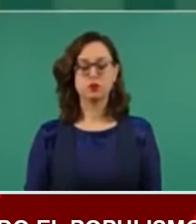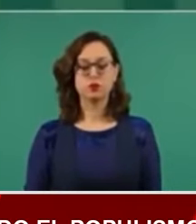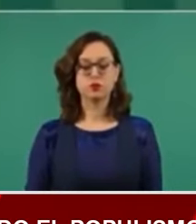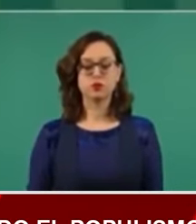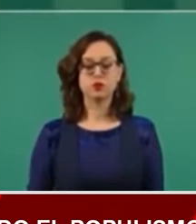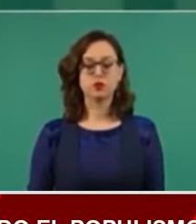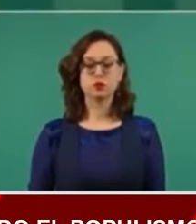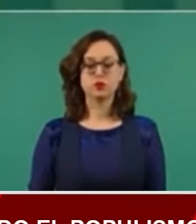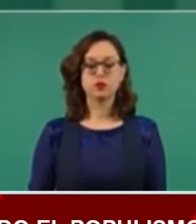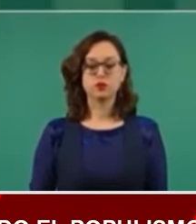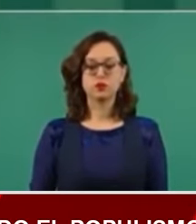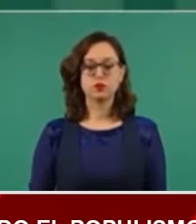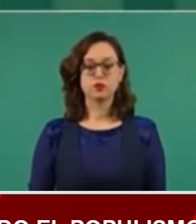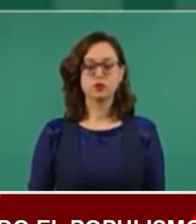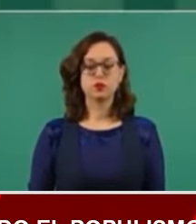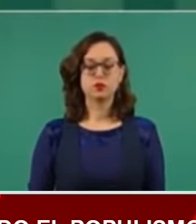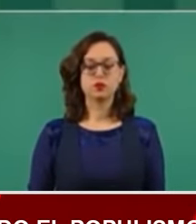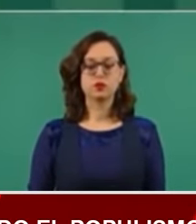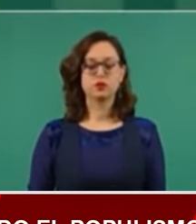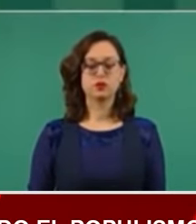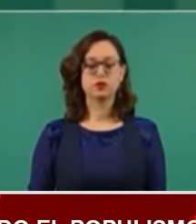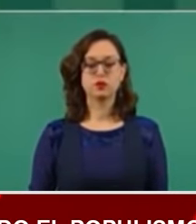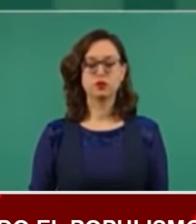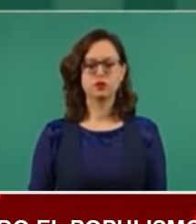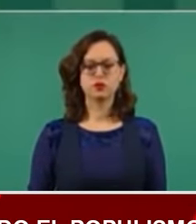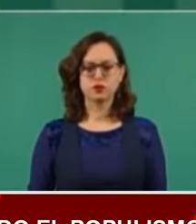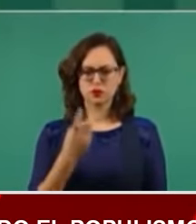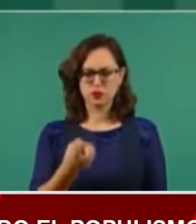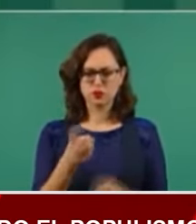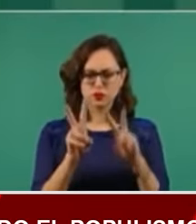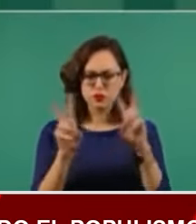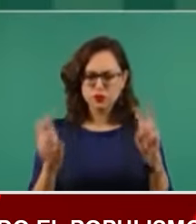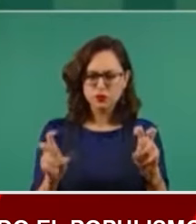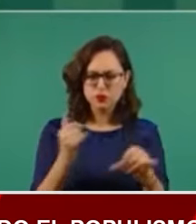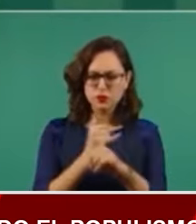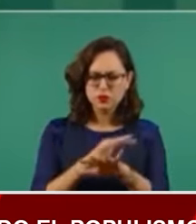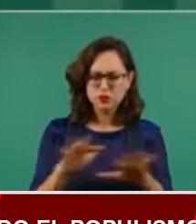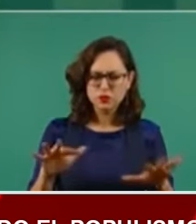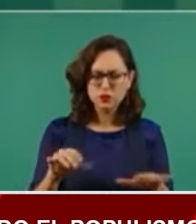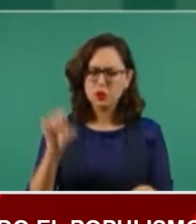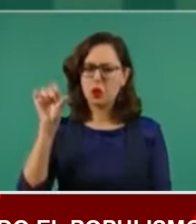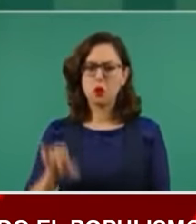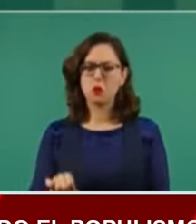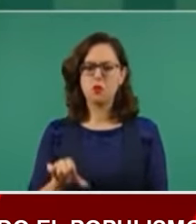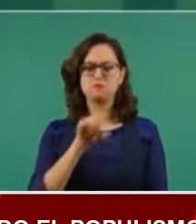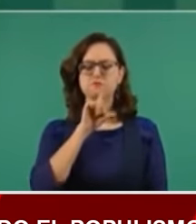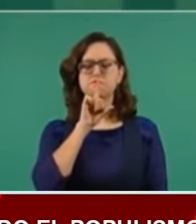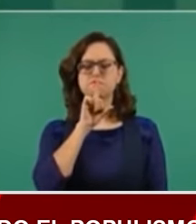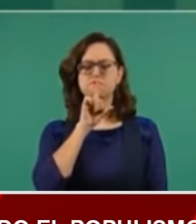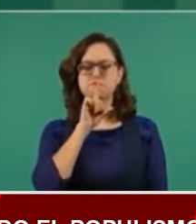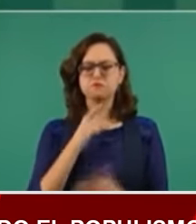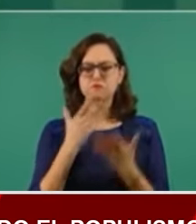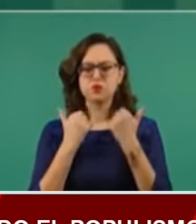Andrés Manuel López Obrador en el que le solicitaba que pidiera perdón por la conquista de América y los